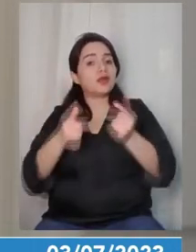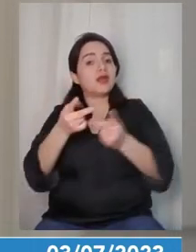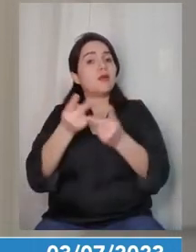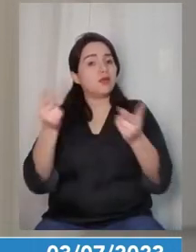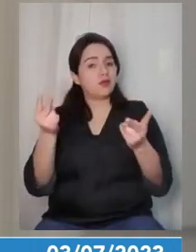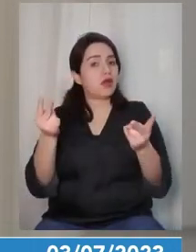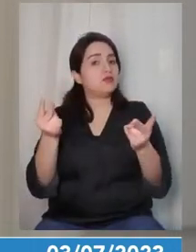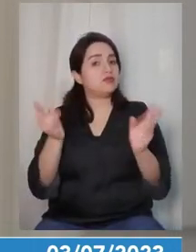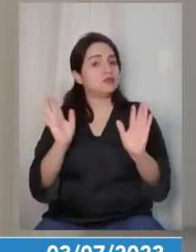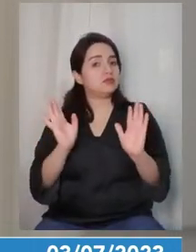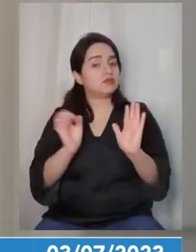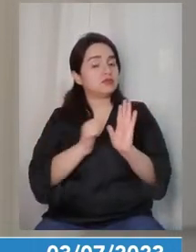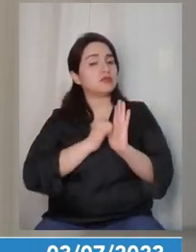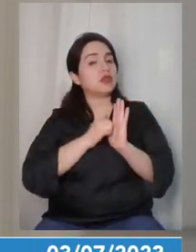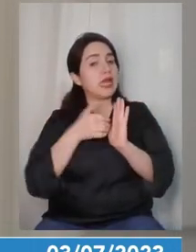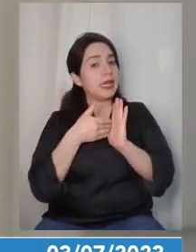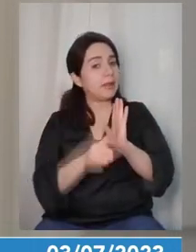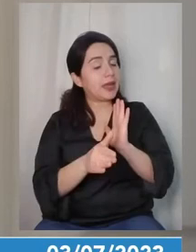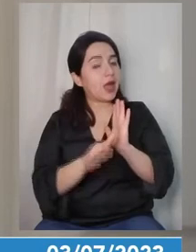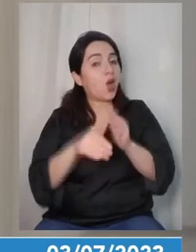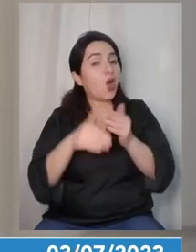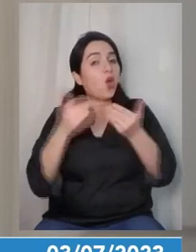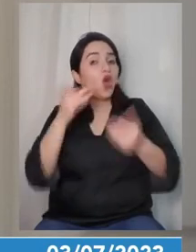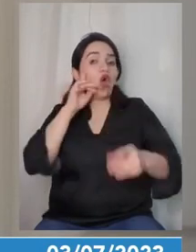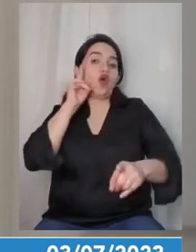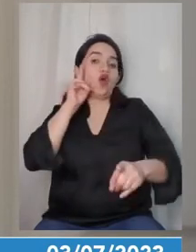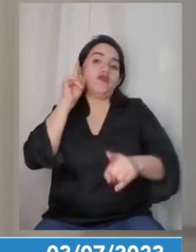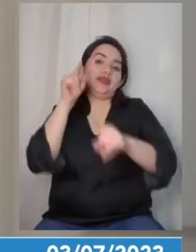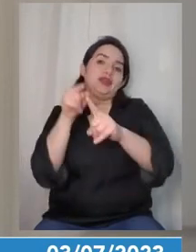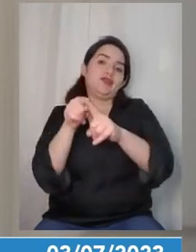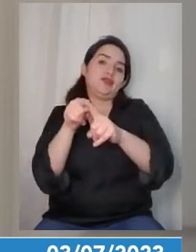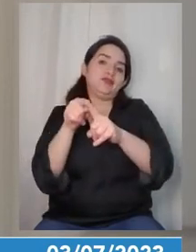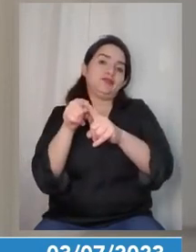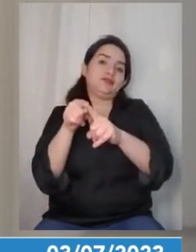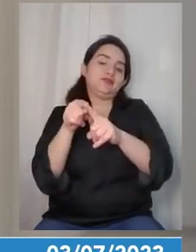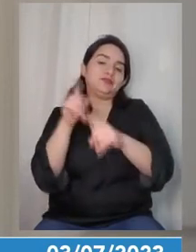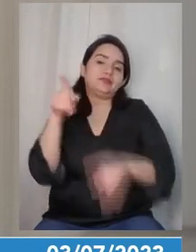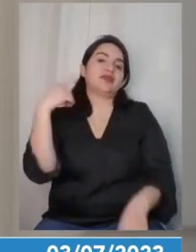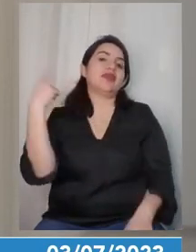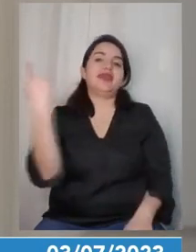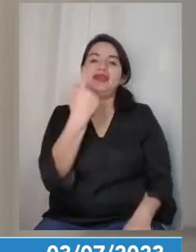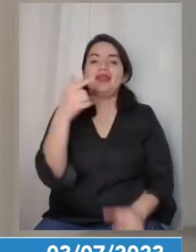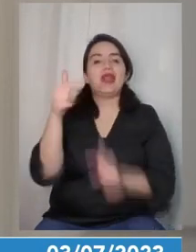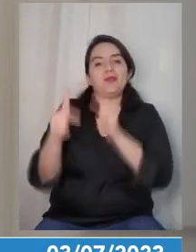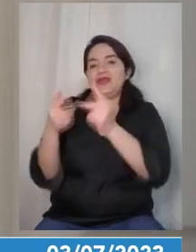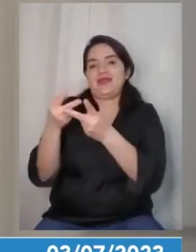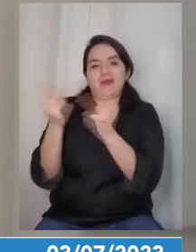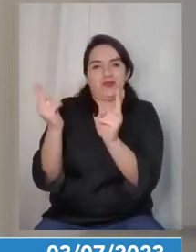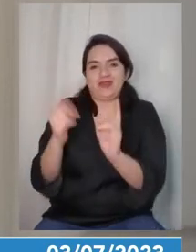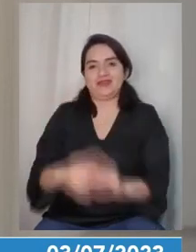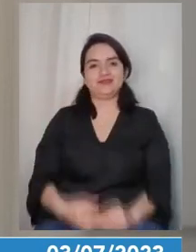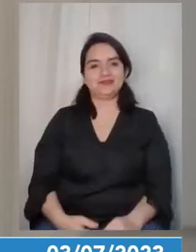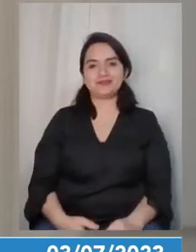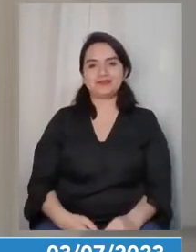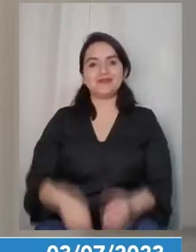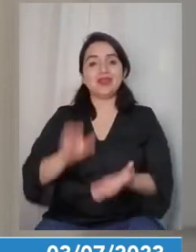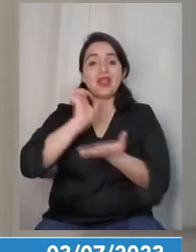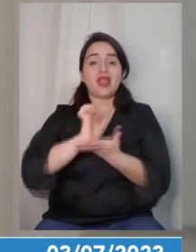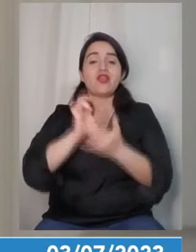busca dar un paraguas general para las políticas públicas. Mire, el Estado deberá dictar políticas públicas en todos